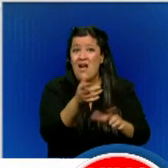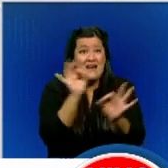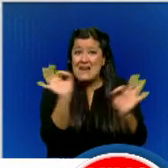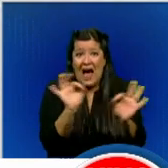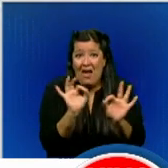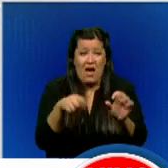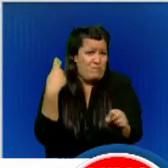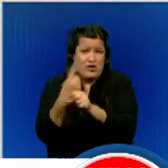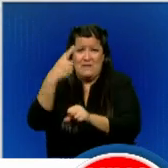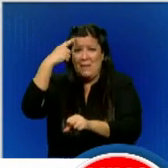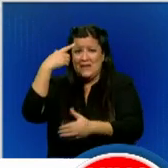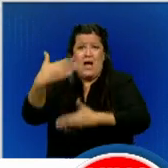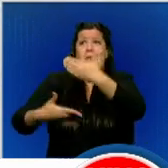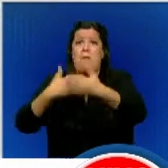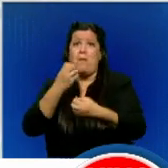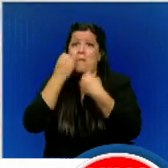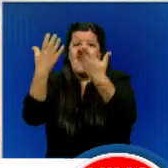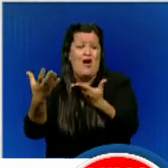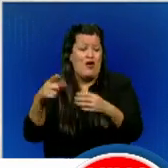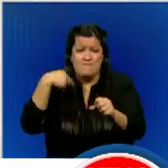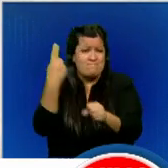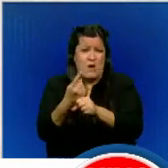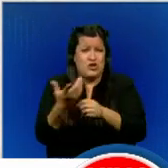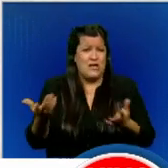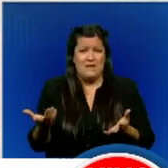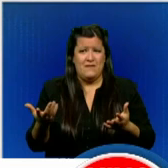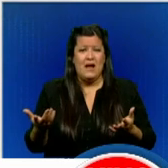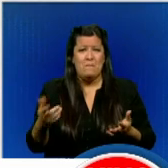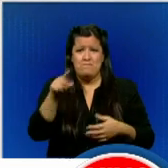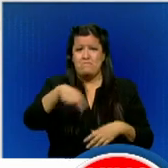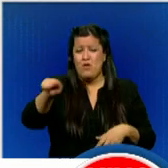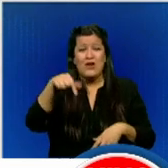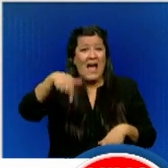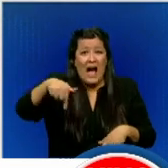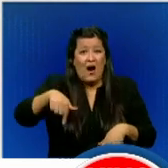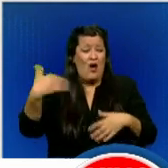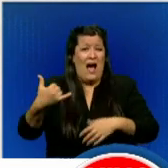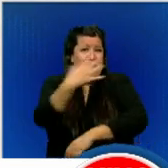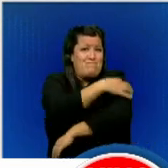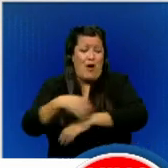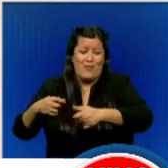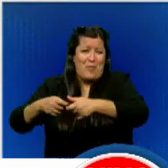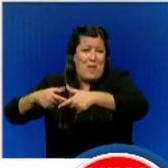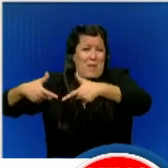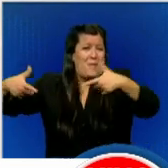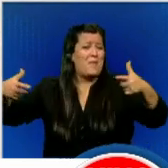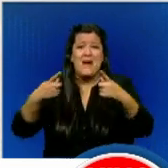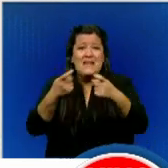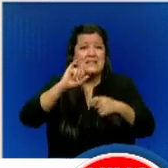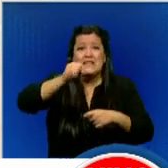en un proceso virtuoso que reduzca los niveles alarmantes vergonzosos de pobreza que tenemos